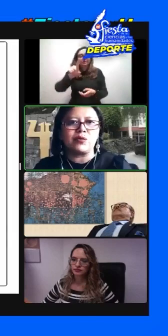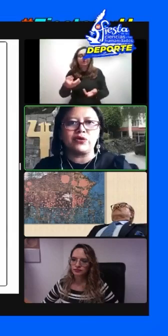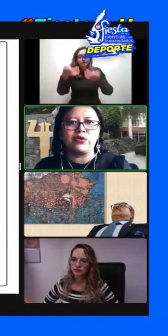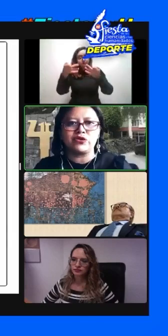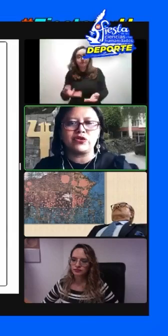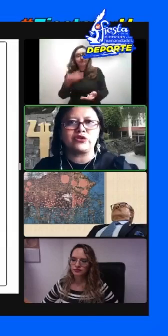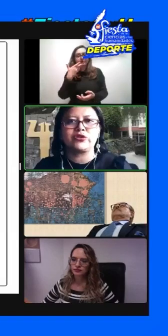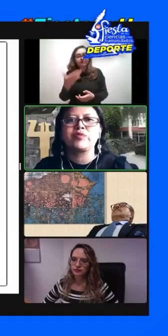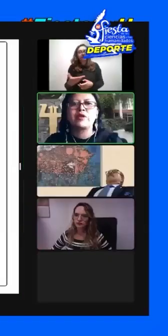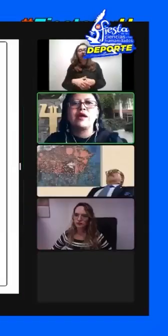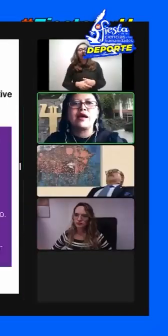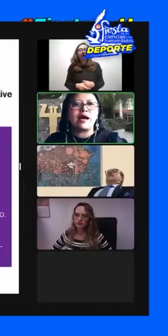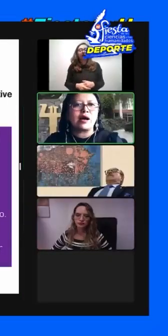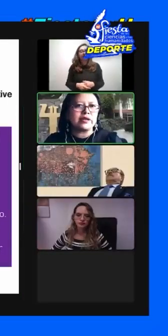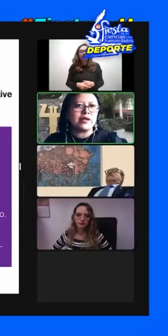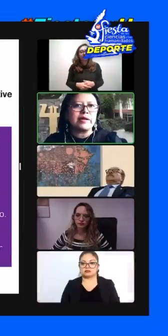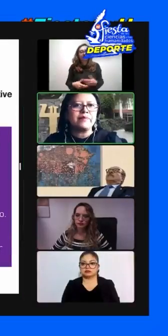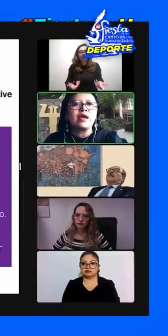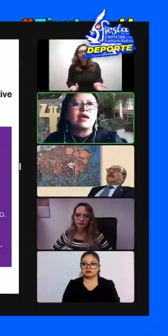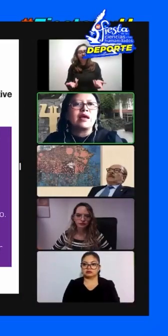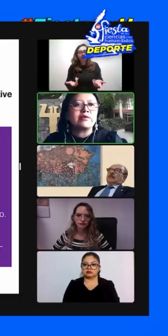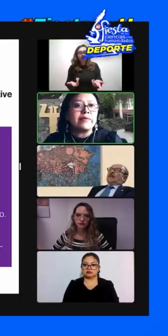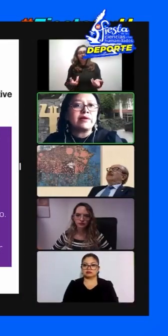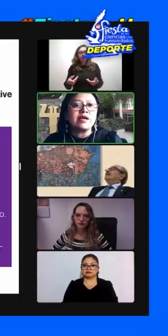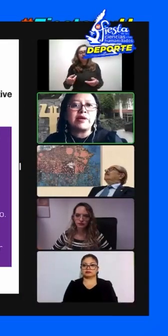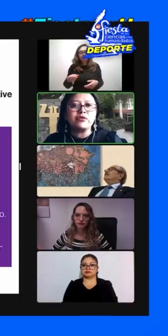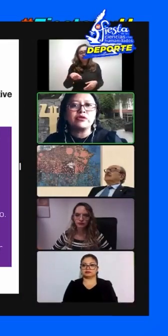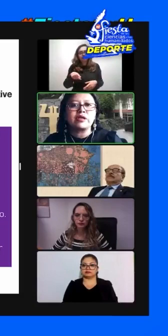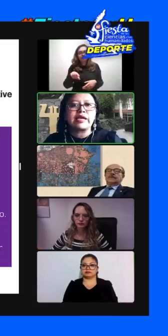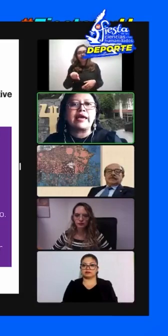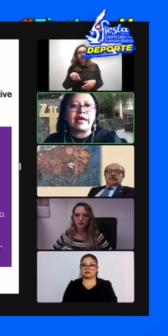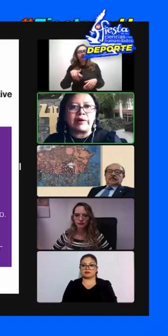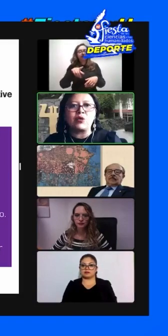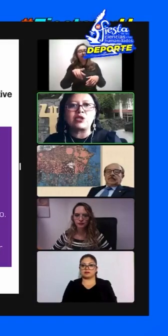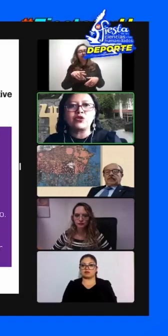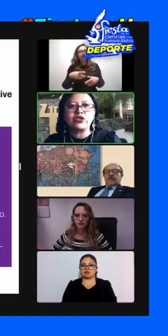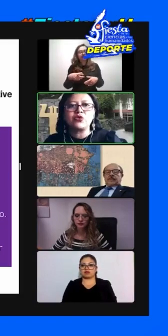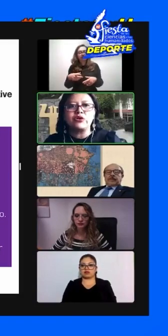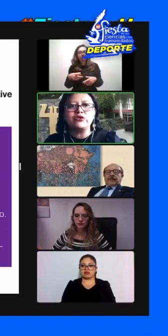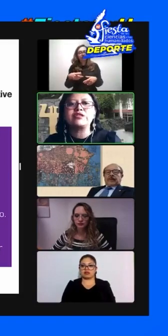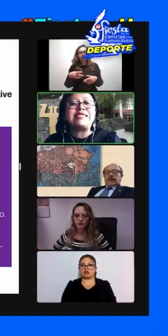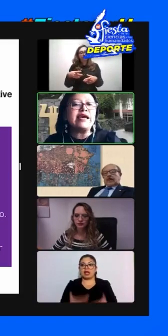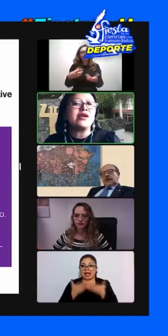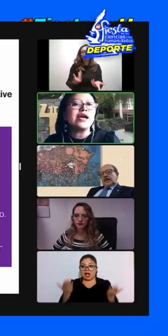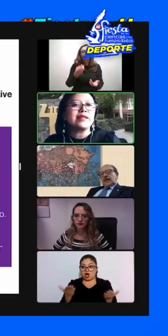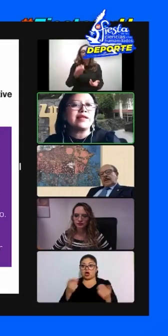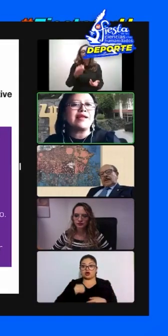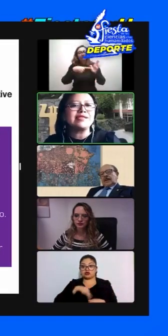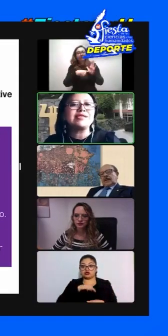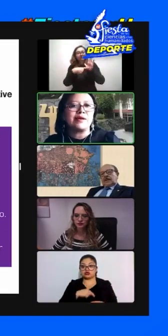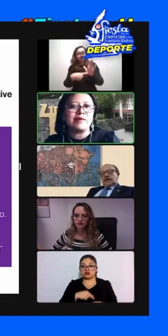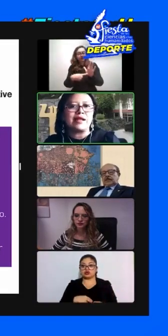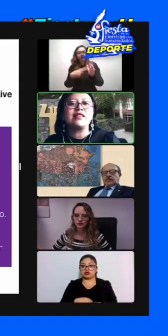cada uno de nosotros. Ahora también, sabemos que bajo estos estudios sí hay una